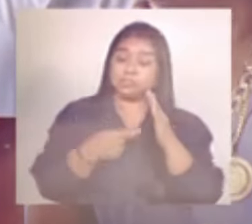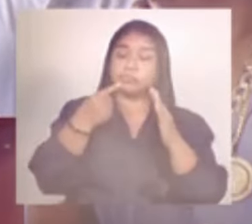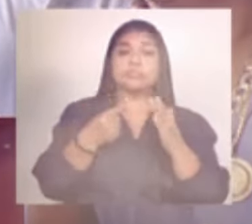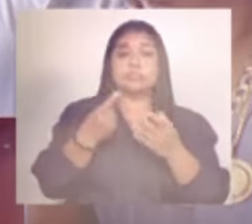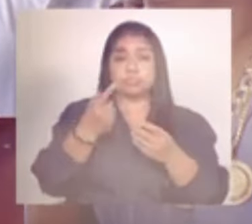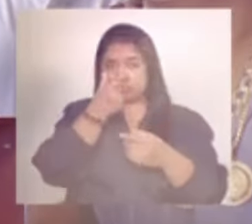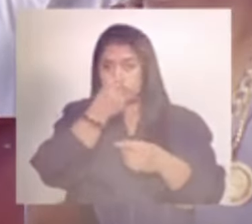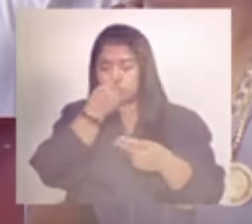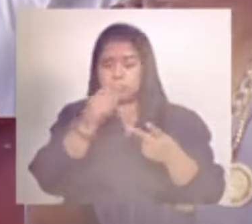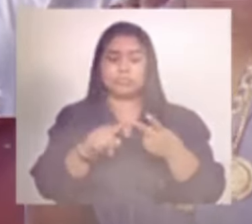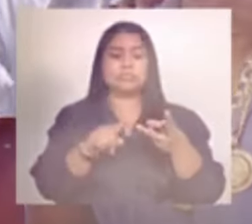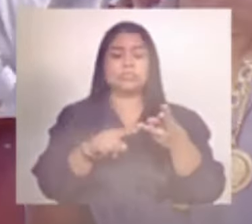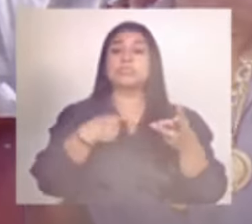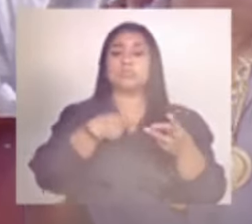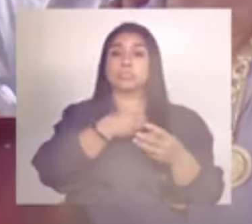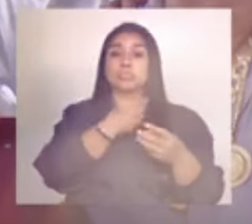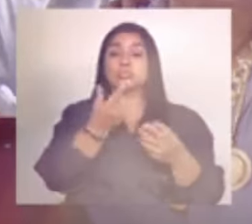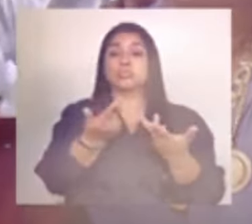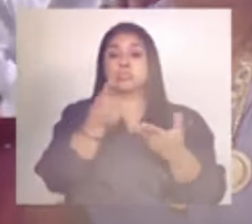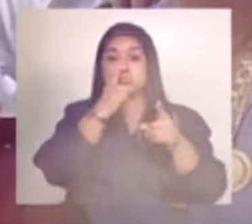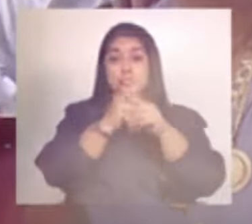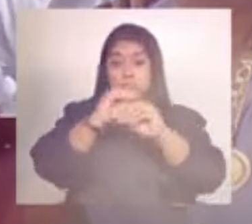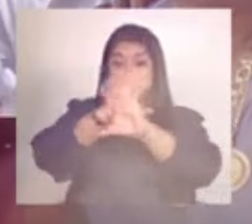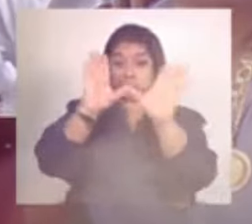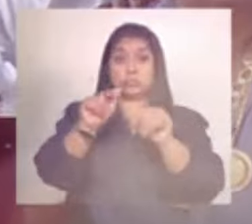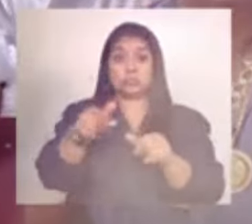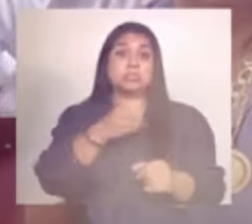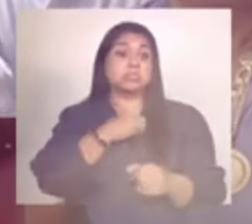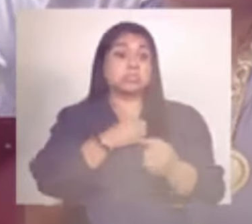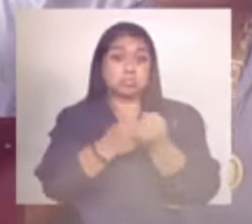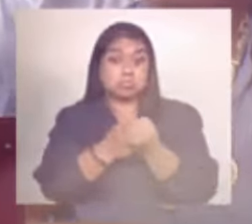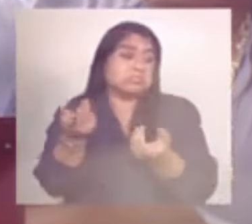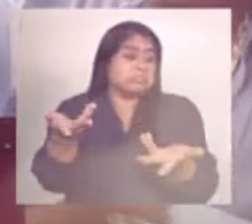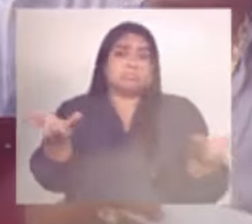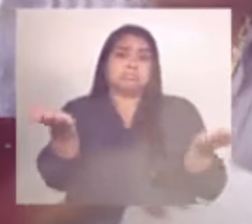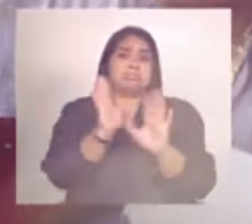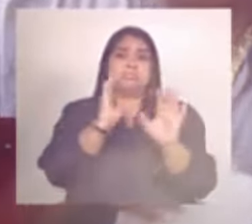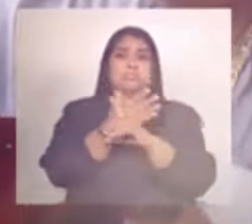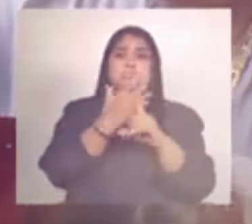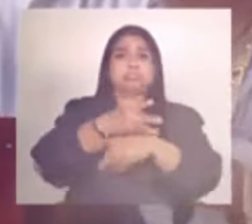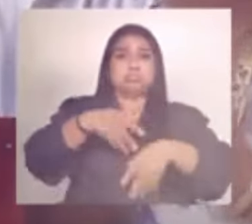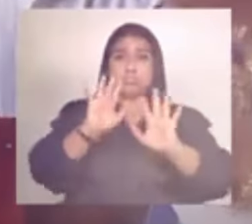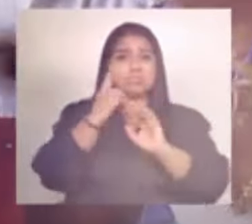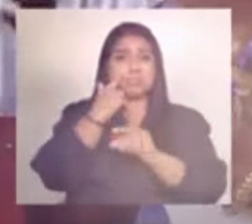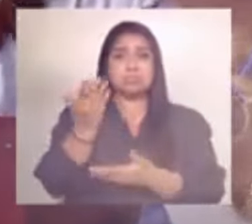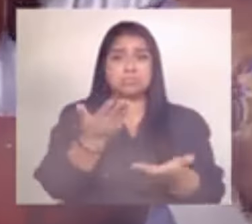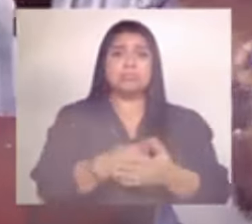transparencia, y que quiera apoyarnos, a que nos apoye. Entonces ahí no tenemos ningún problema.